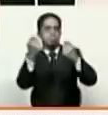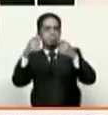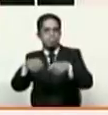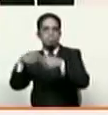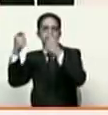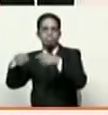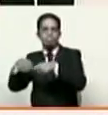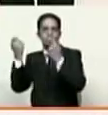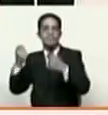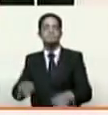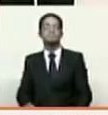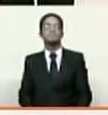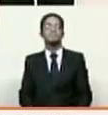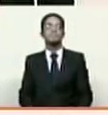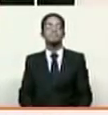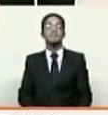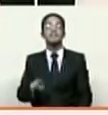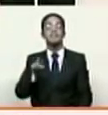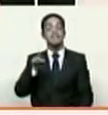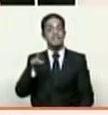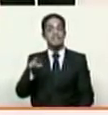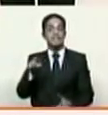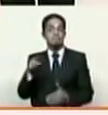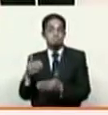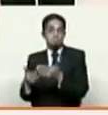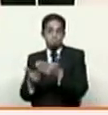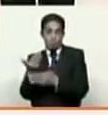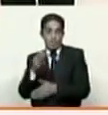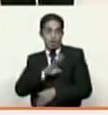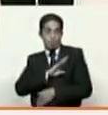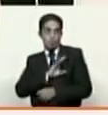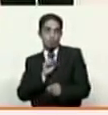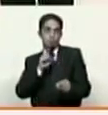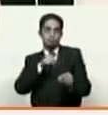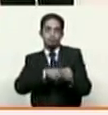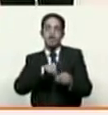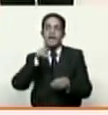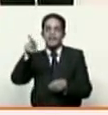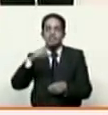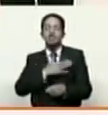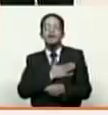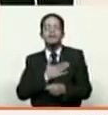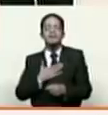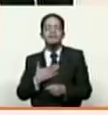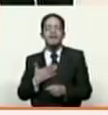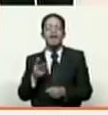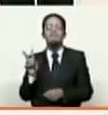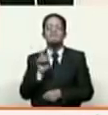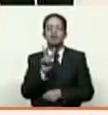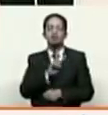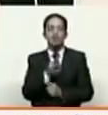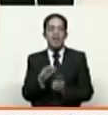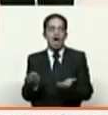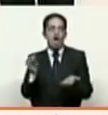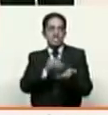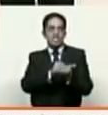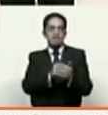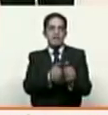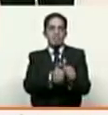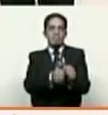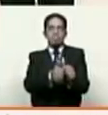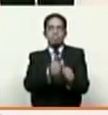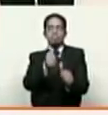de justicia y de igualdad social del socialismo bolivariano. Pretenden retrotraer a Venezuela a la época